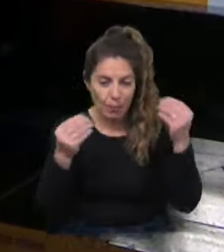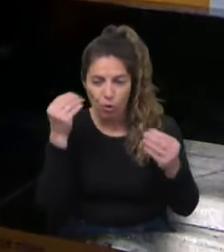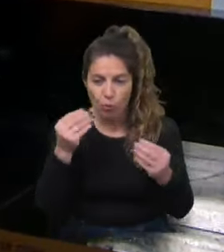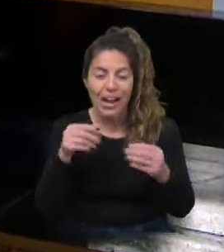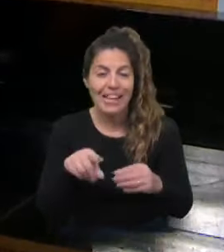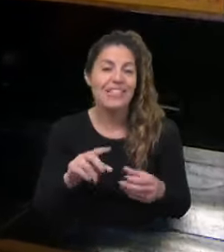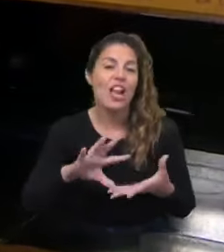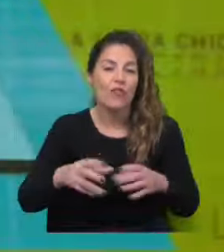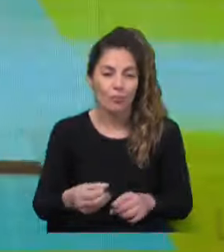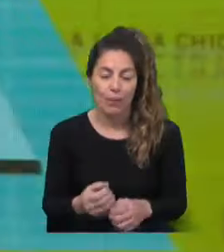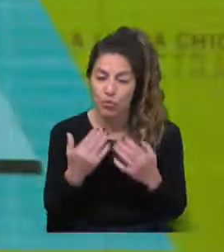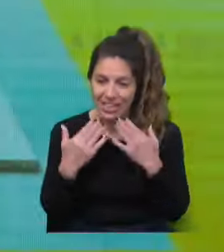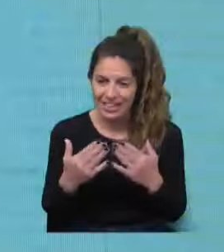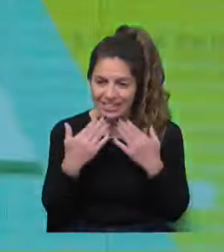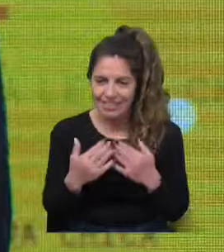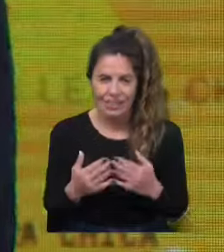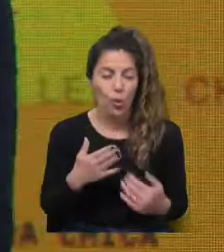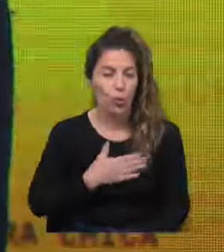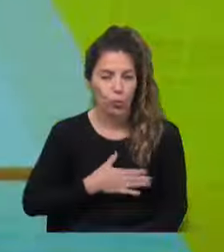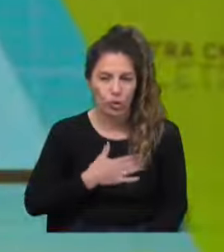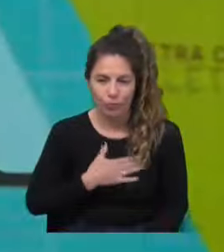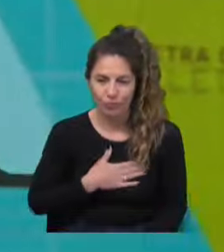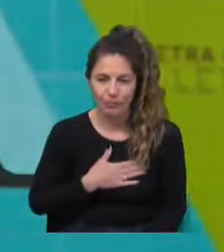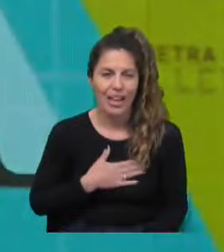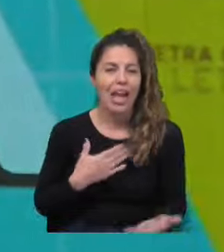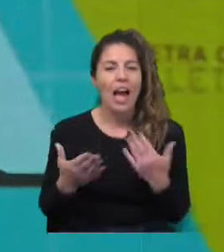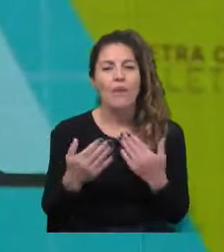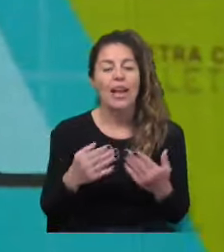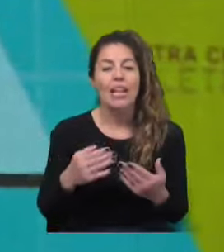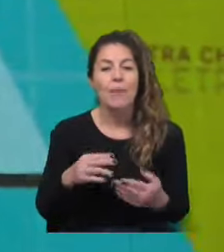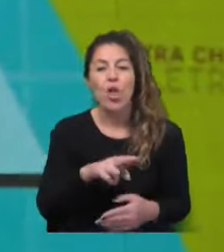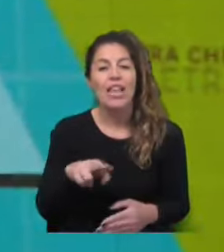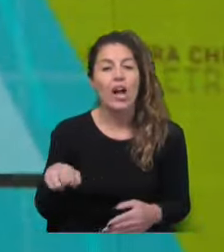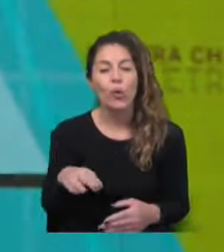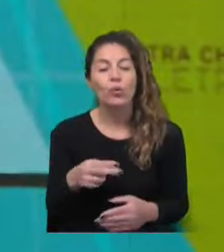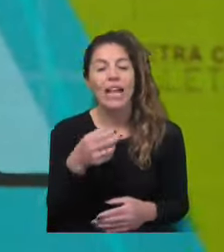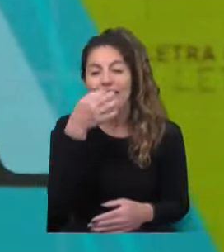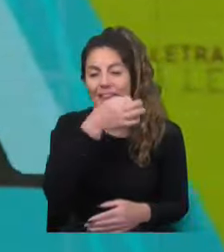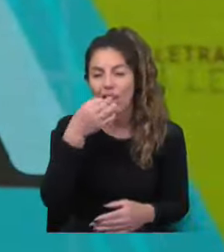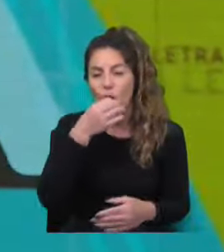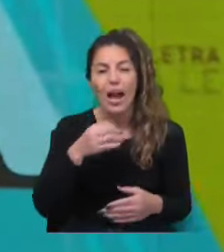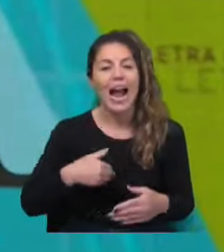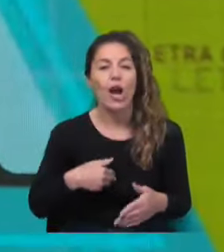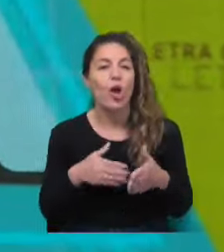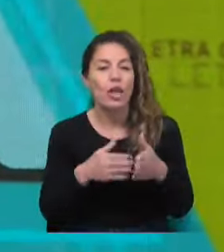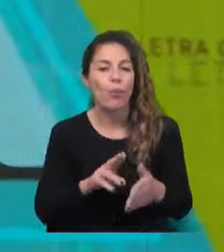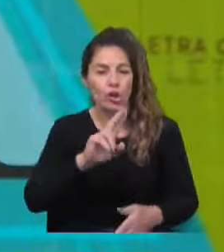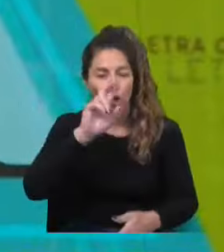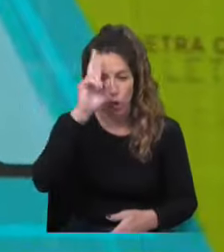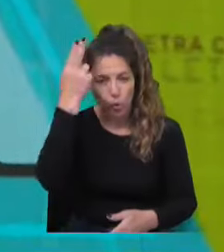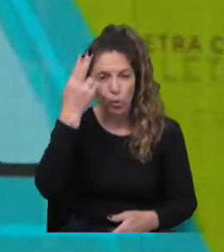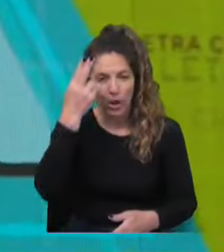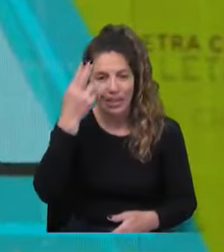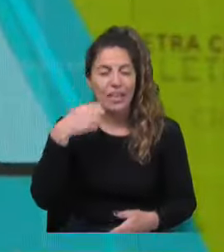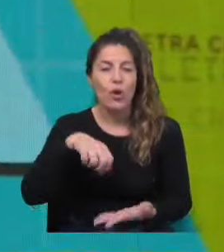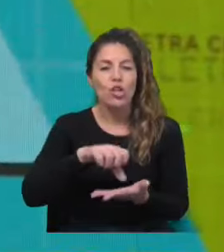Esa es la forma. Gracias, Vergara. Ha sido un gusto. Hablaremos de la ruta del narcotráfico, del rol del puerto de Uruguay, de nuestro país. Se vienen